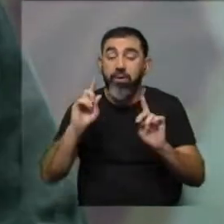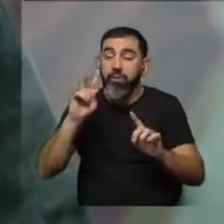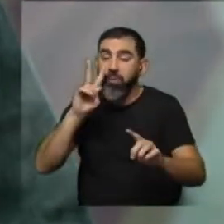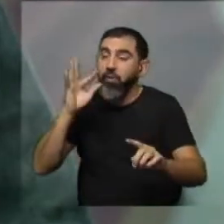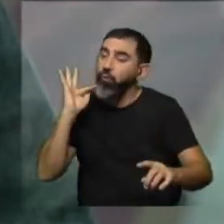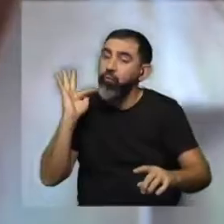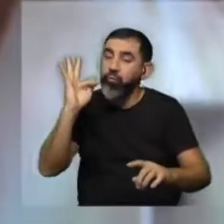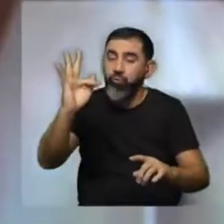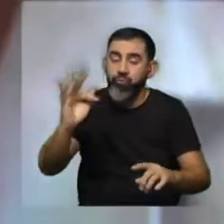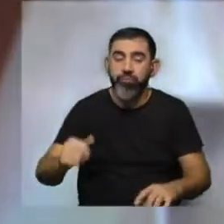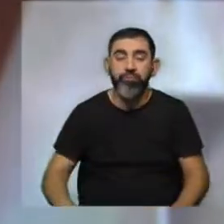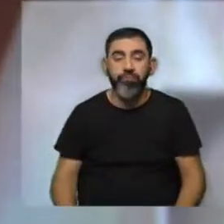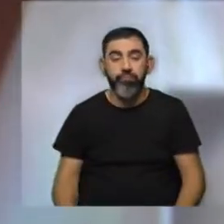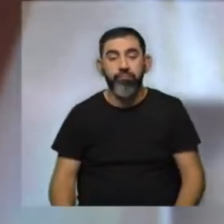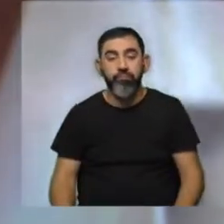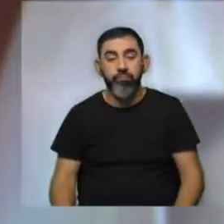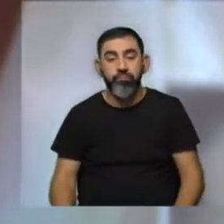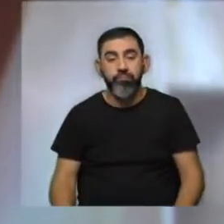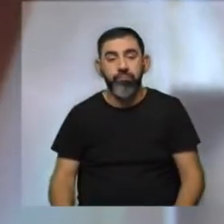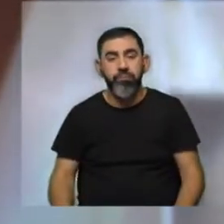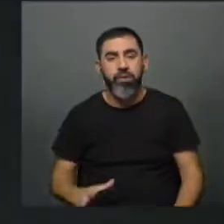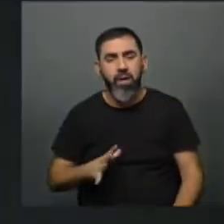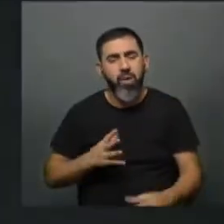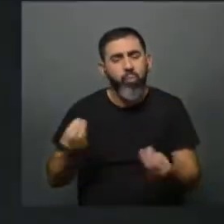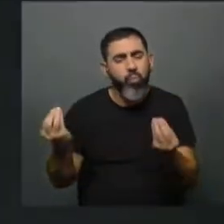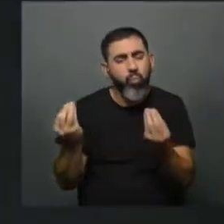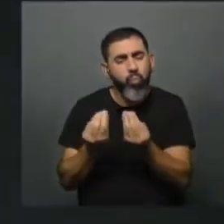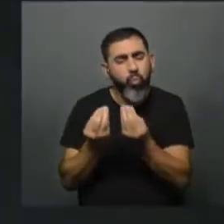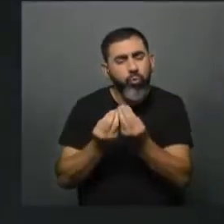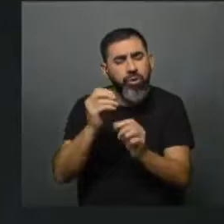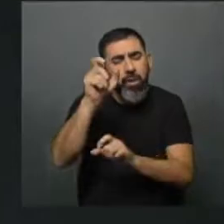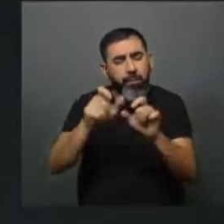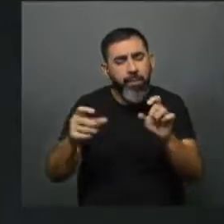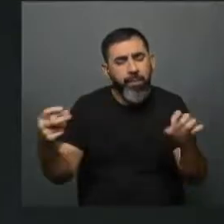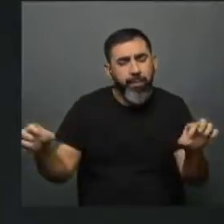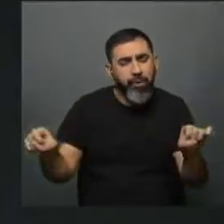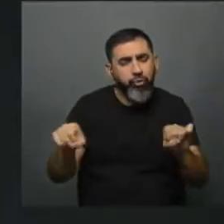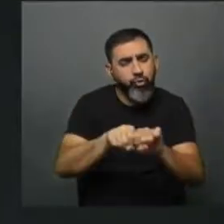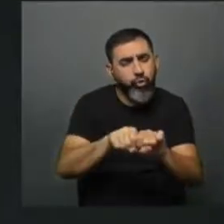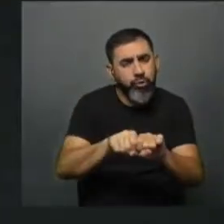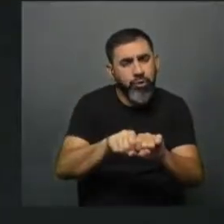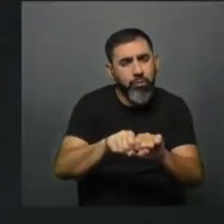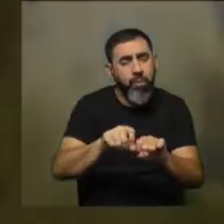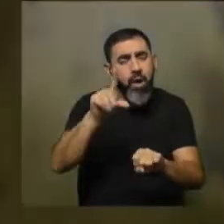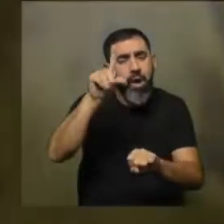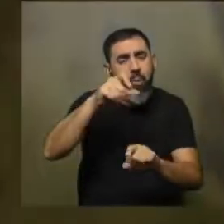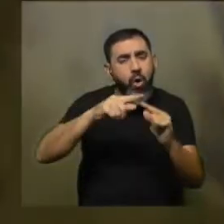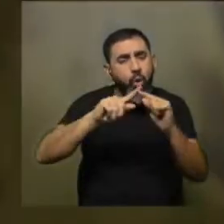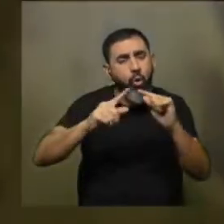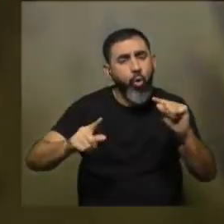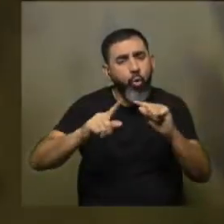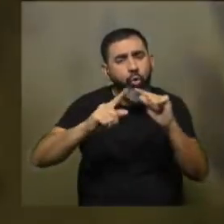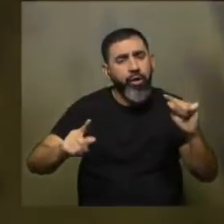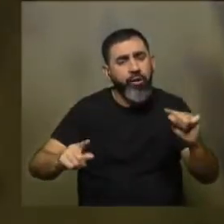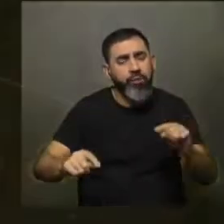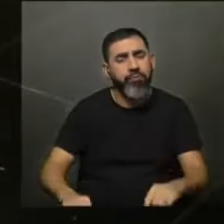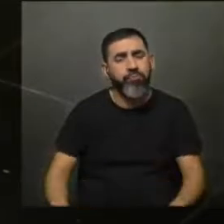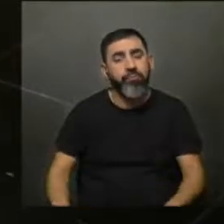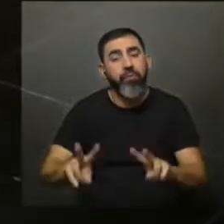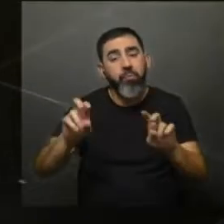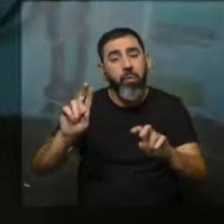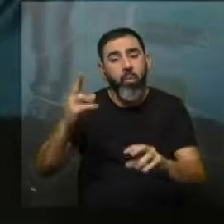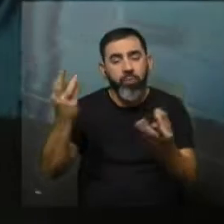adelante. ¿Hay demasiadas personas conectadas a la planta de Aguas Corrientes? En lo que respecta al